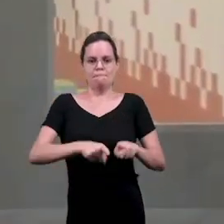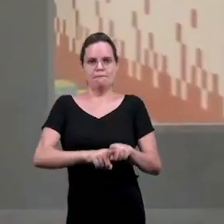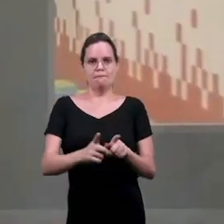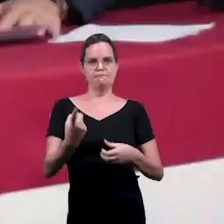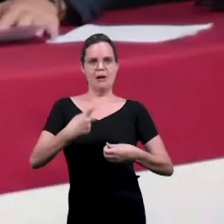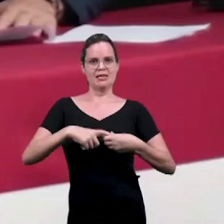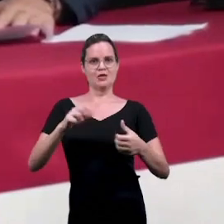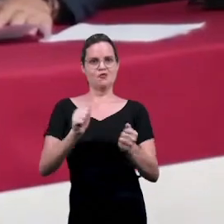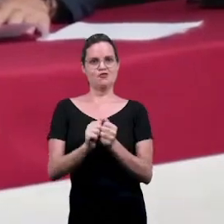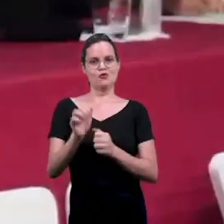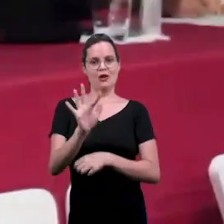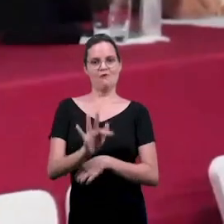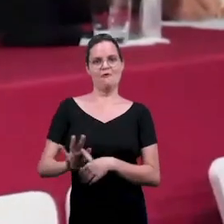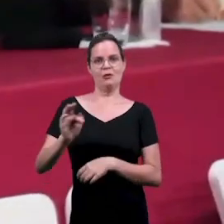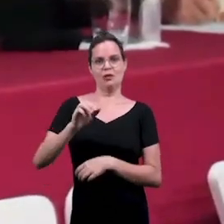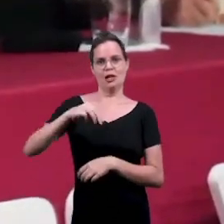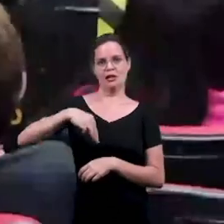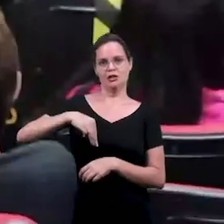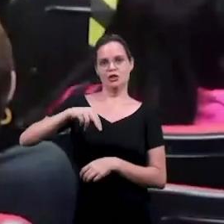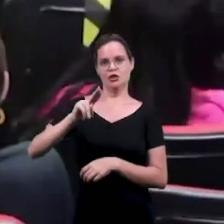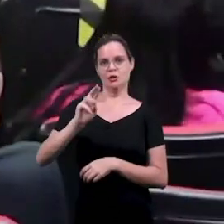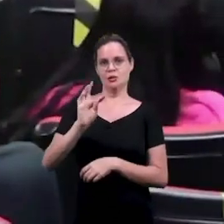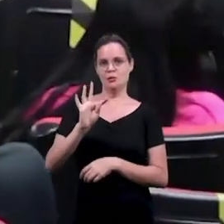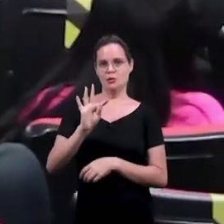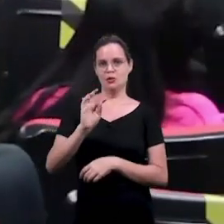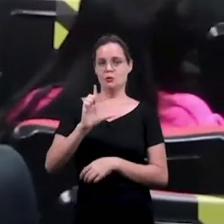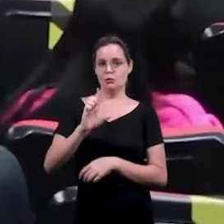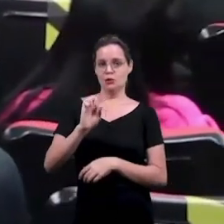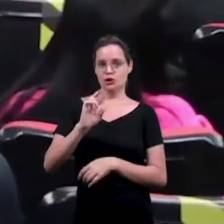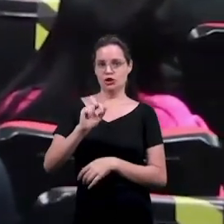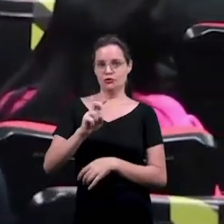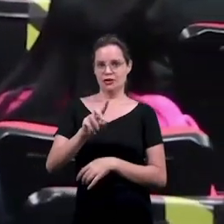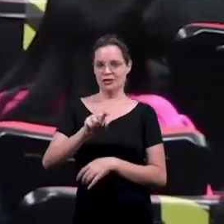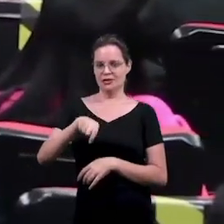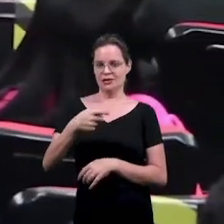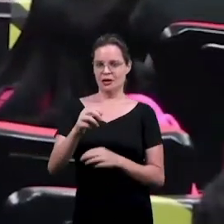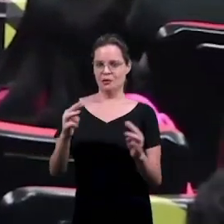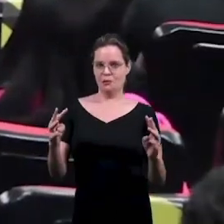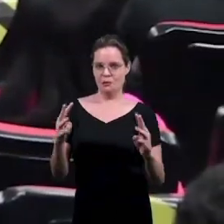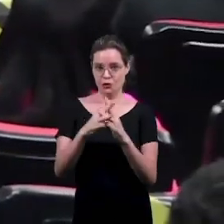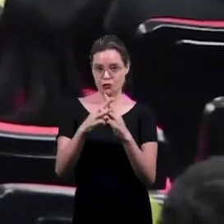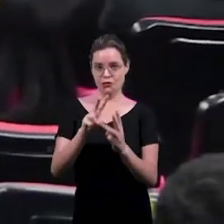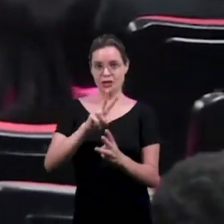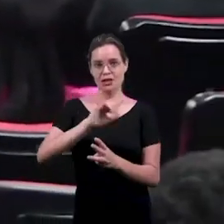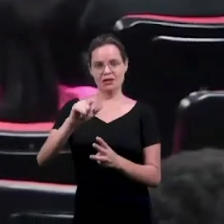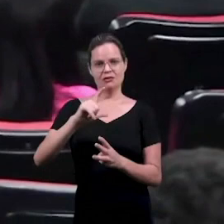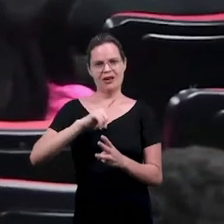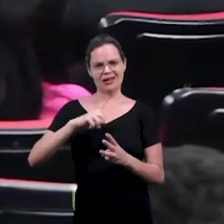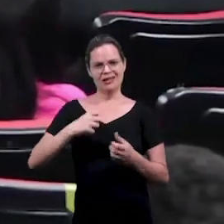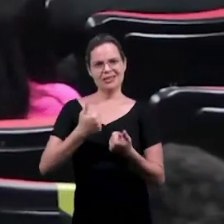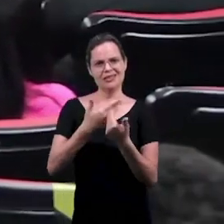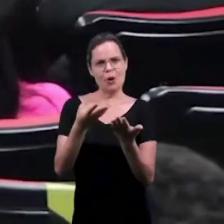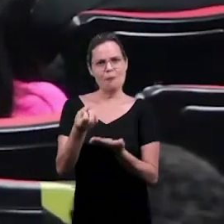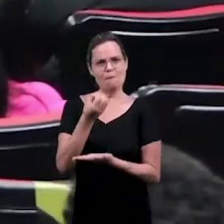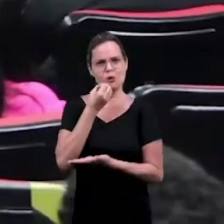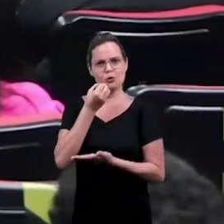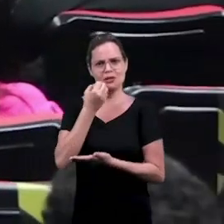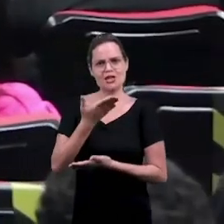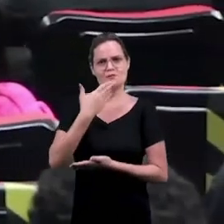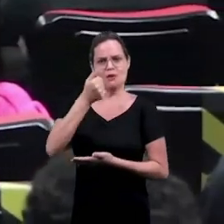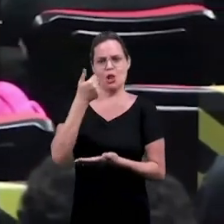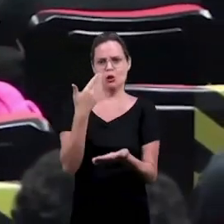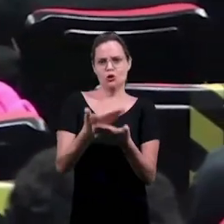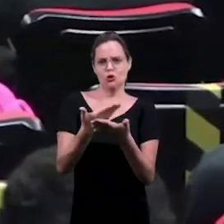Y segundo, fue la sociedad firmada con la Multivix, la Facultad de Capixaba, de